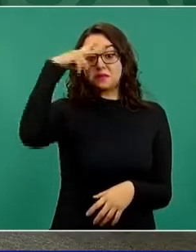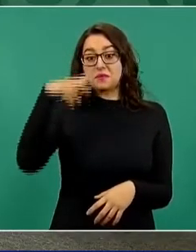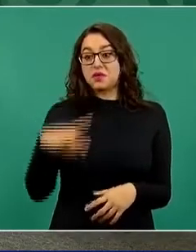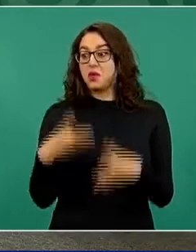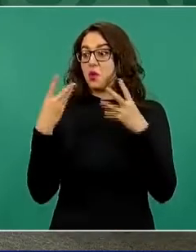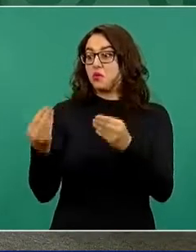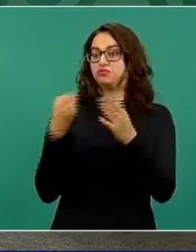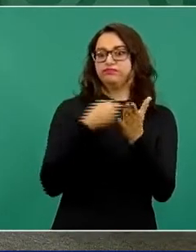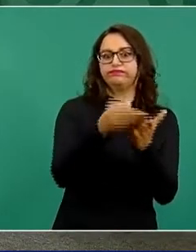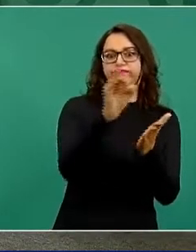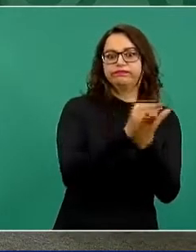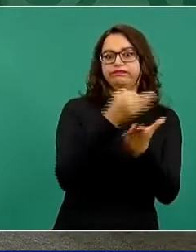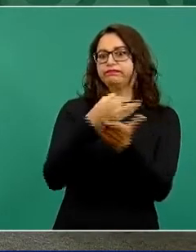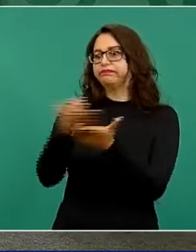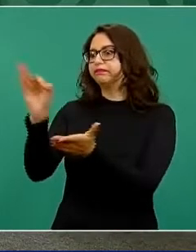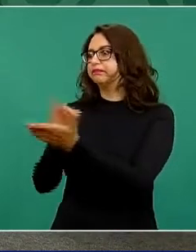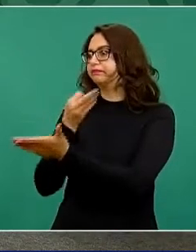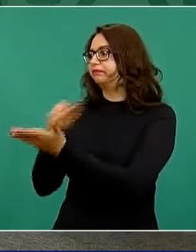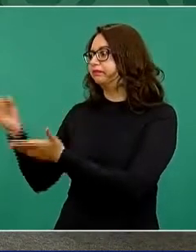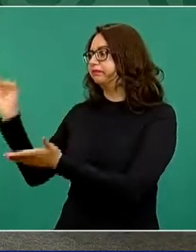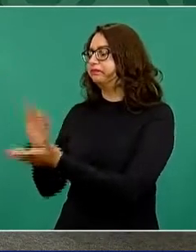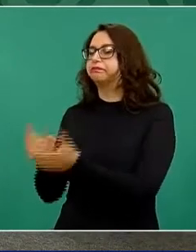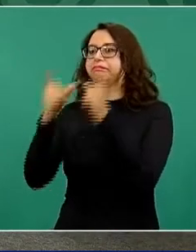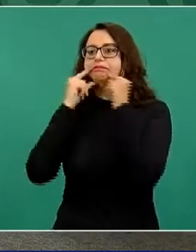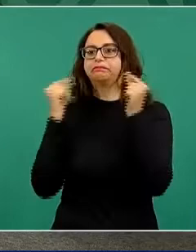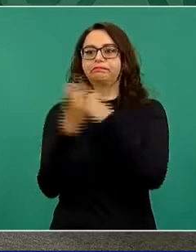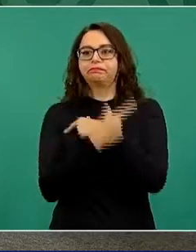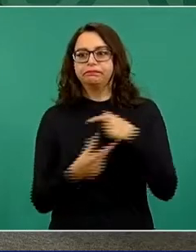como los héroes nuestros